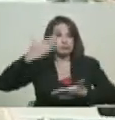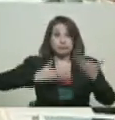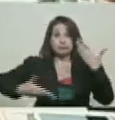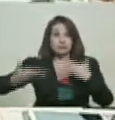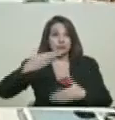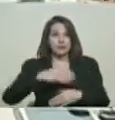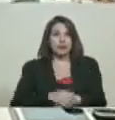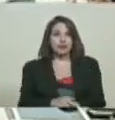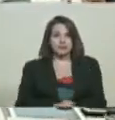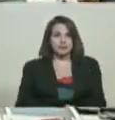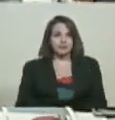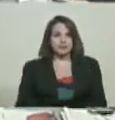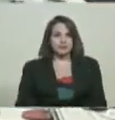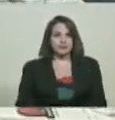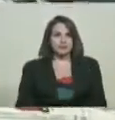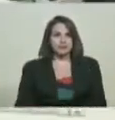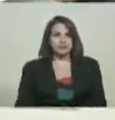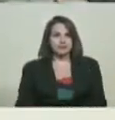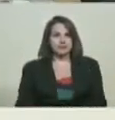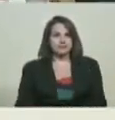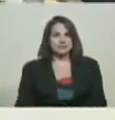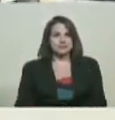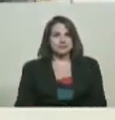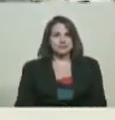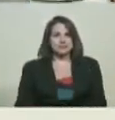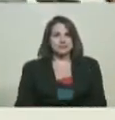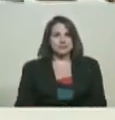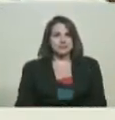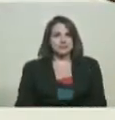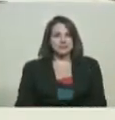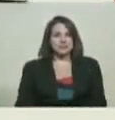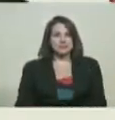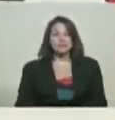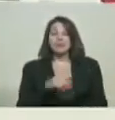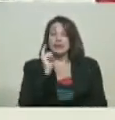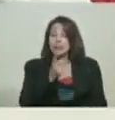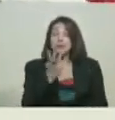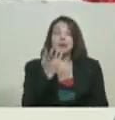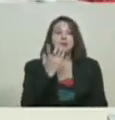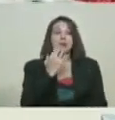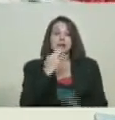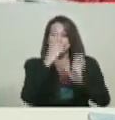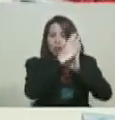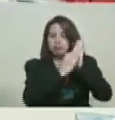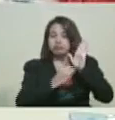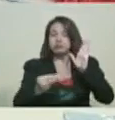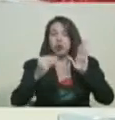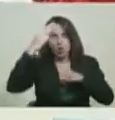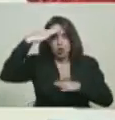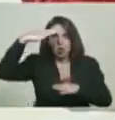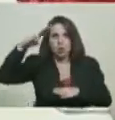a filas enemigas tomemos el ejemplo de cuba